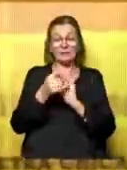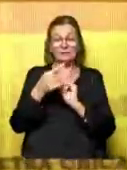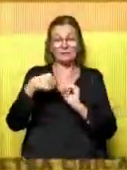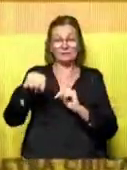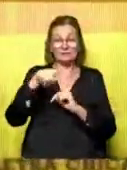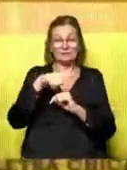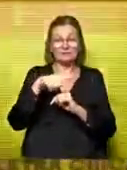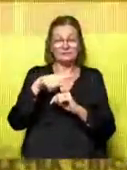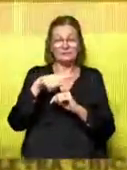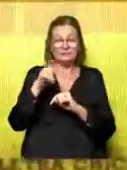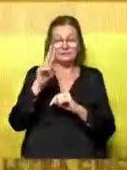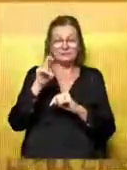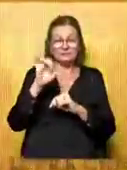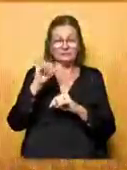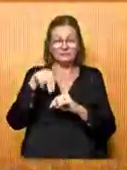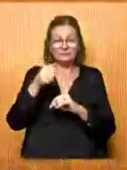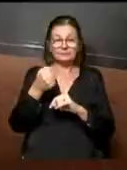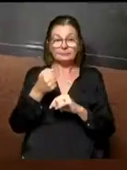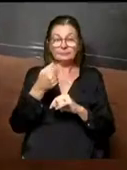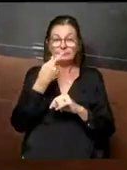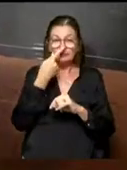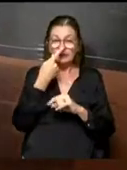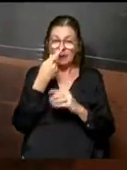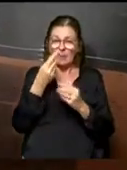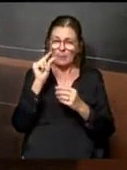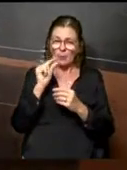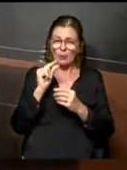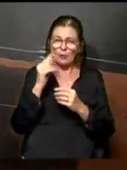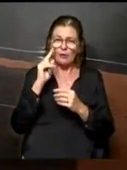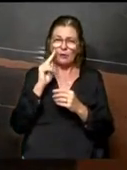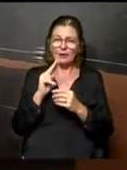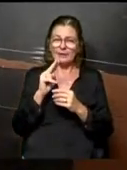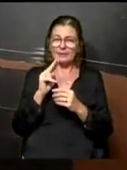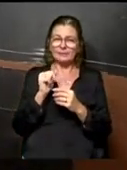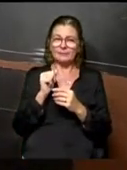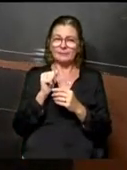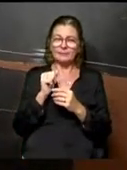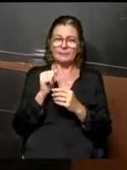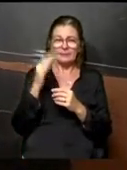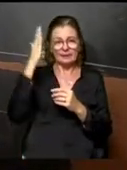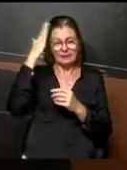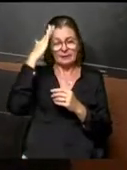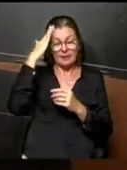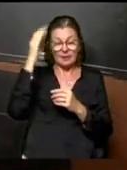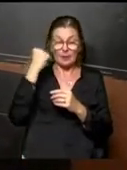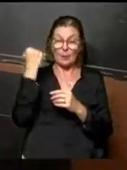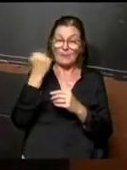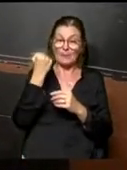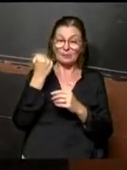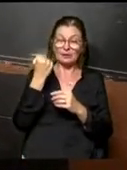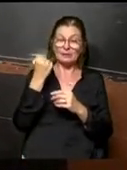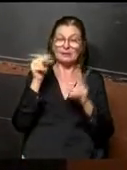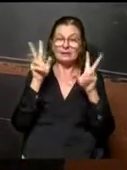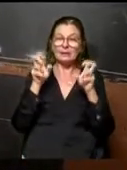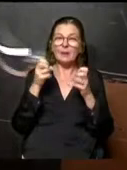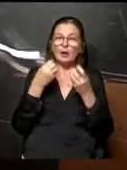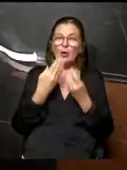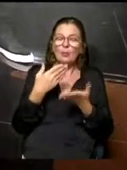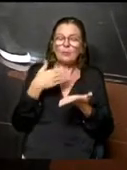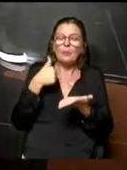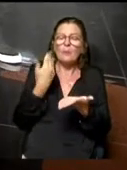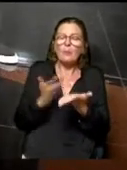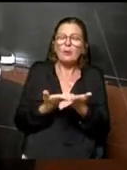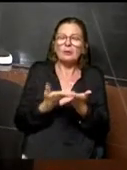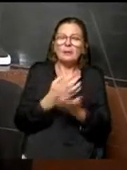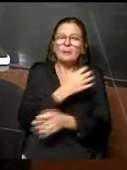Usina nos interesaba un poco ver, más allá de la de que sabemos que es un tema importante, cómo se instala el tema de